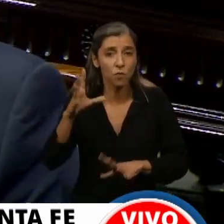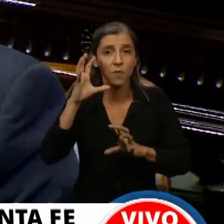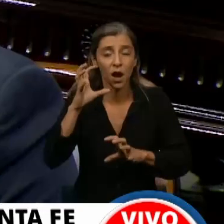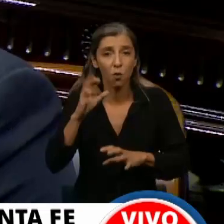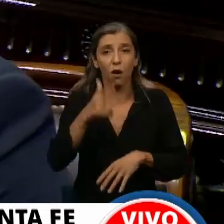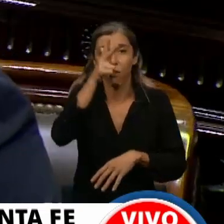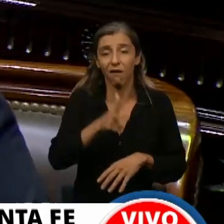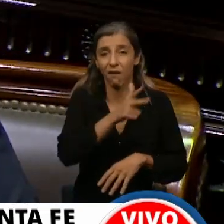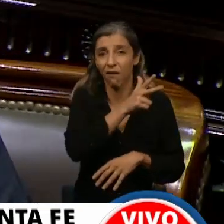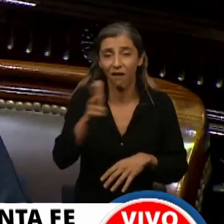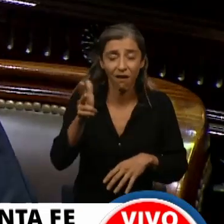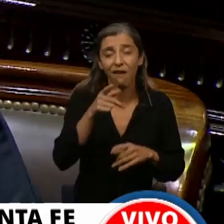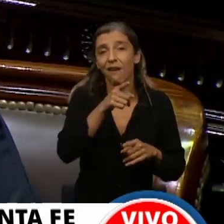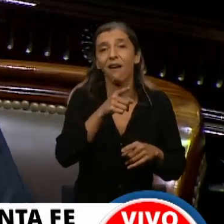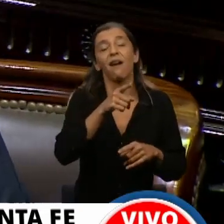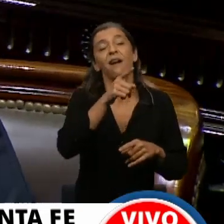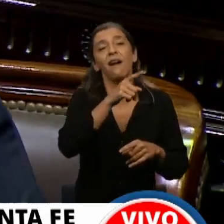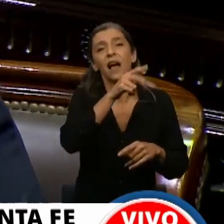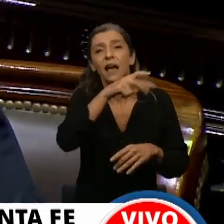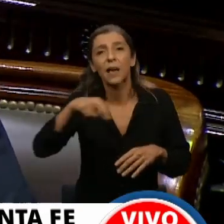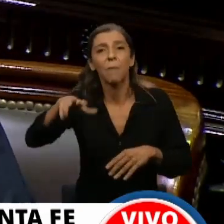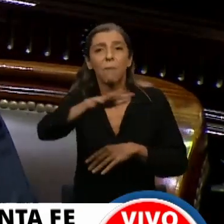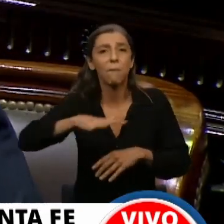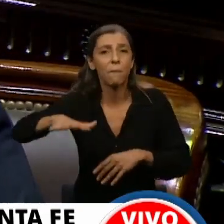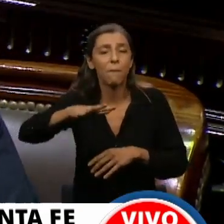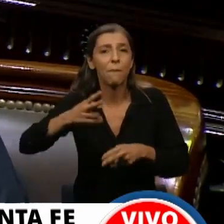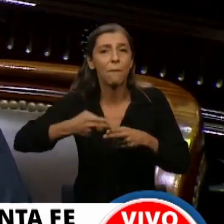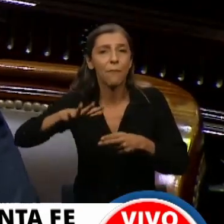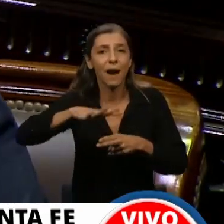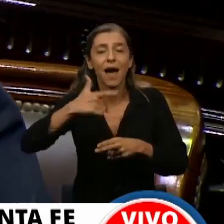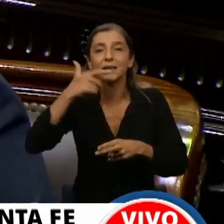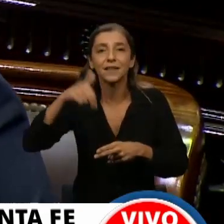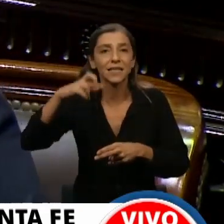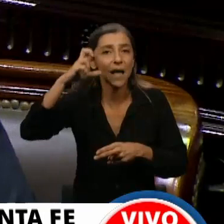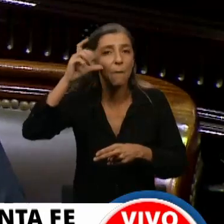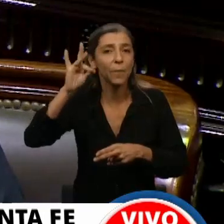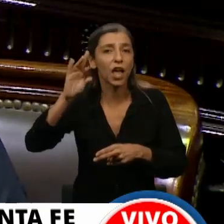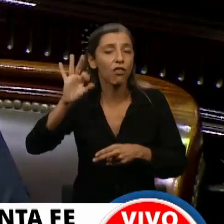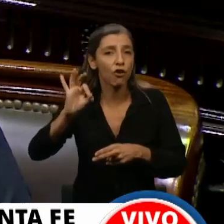San Pedro, en un día de lluvia, en una absoluta soledad,